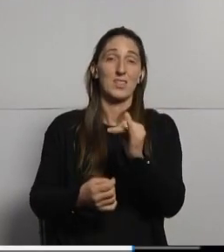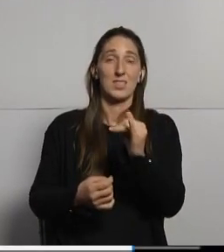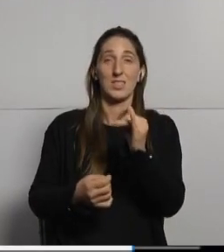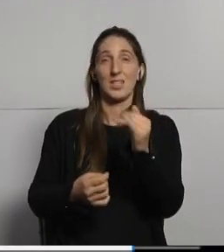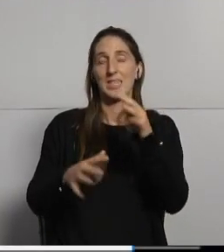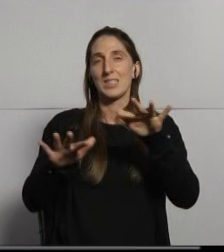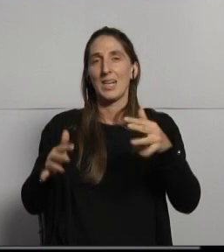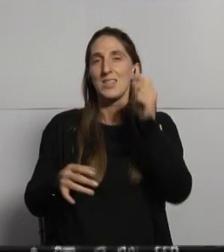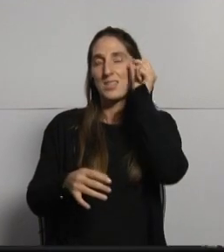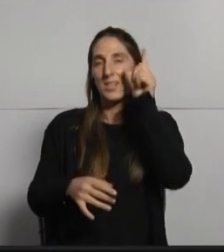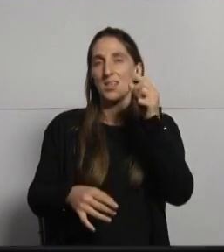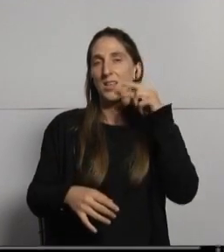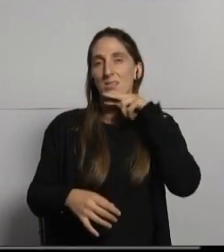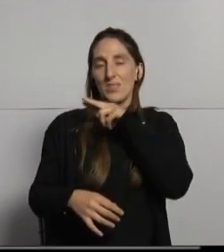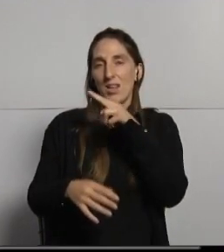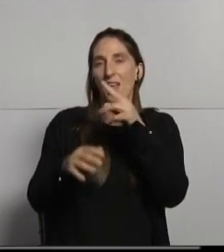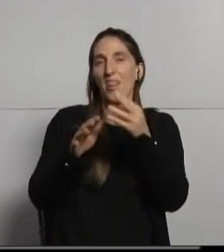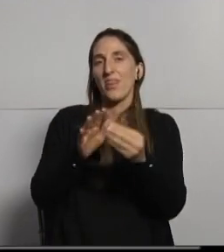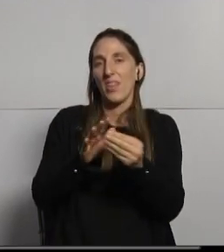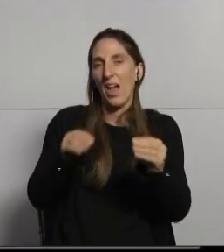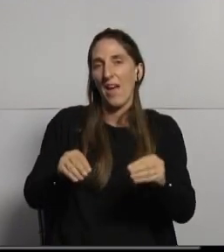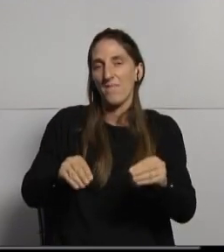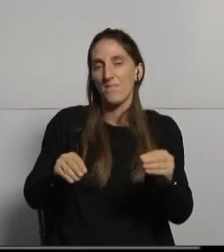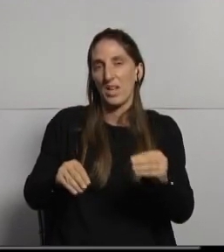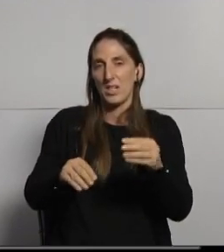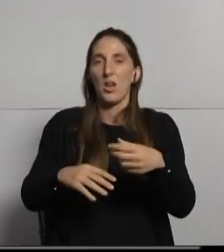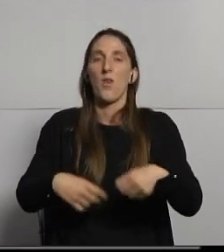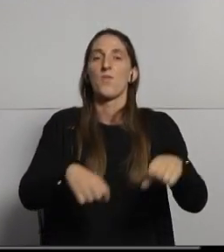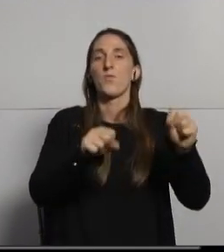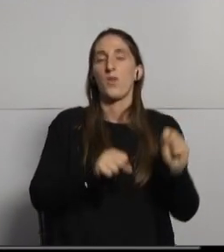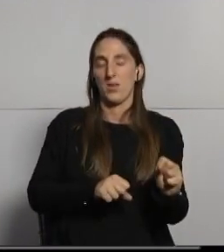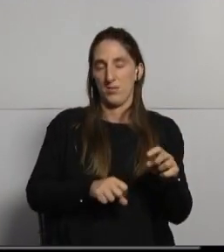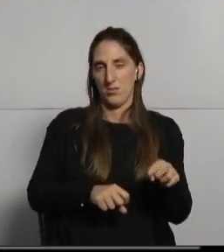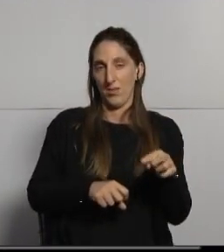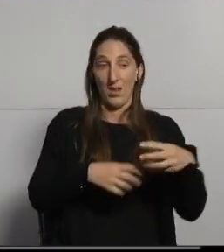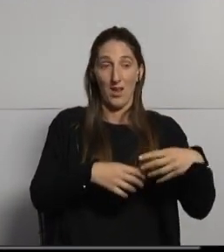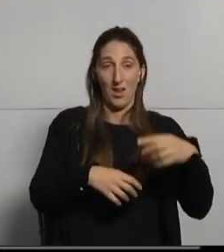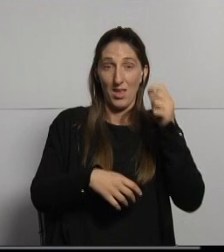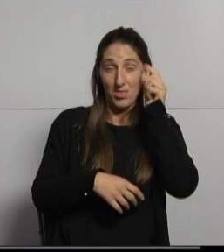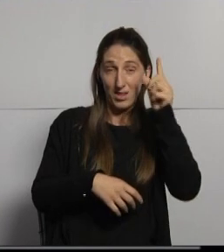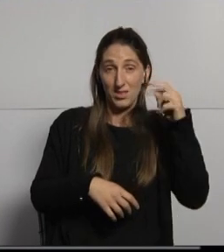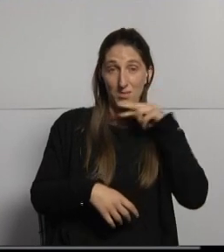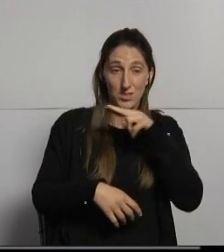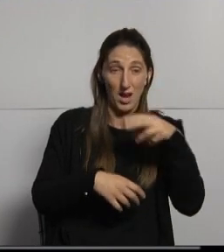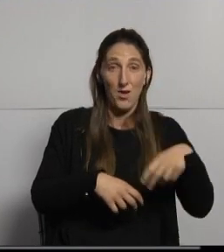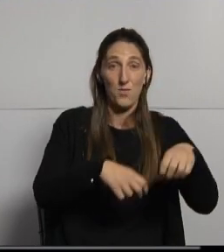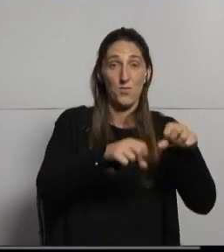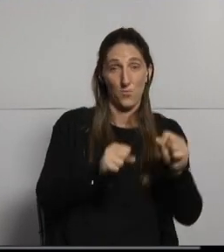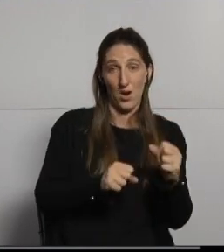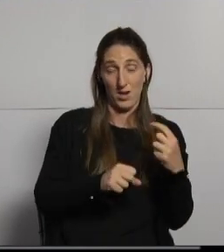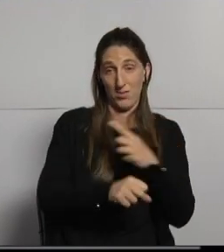es la inteligencia artificial que se conoce como débil y de la fuerte. La inteligencia artificial fuerte o